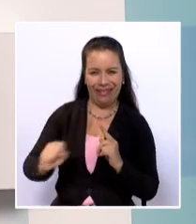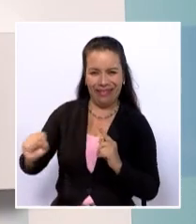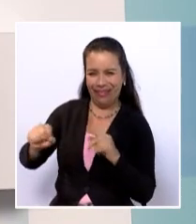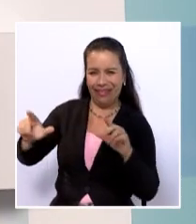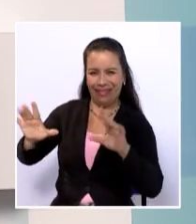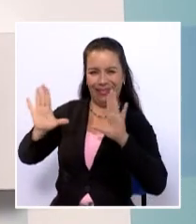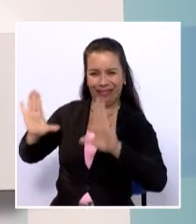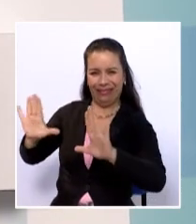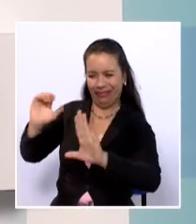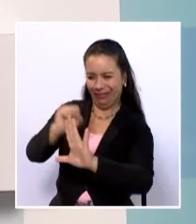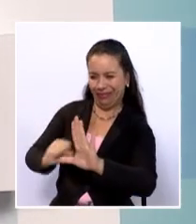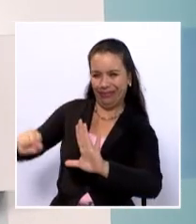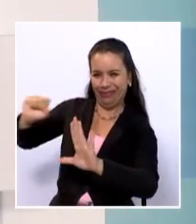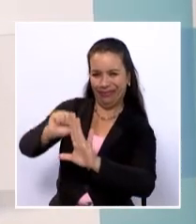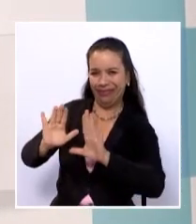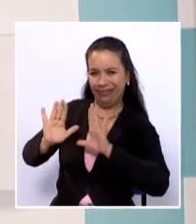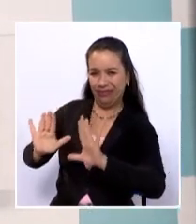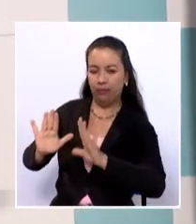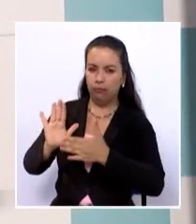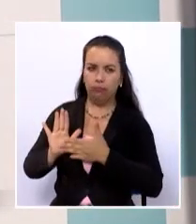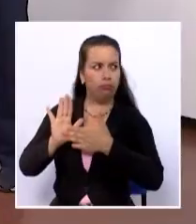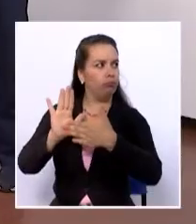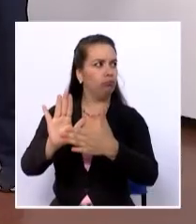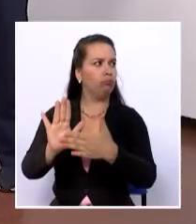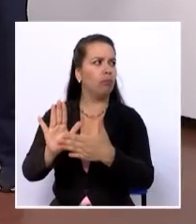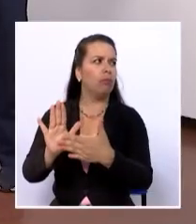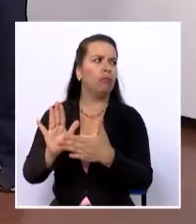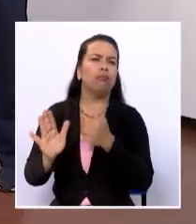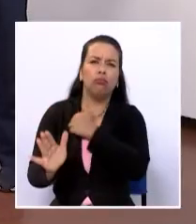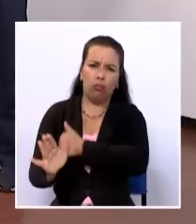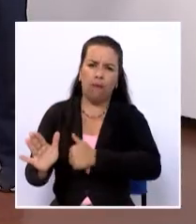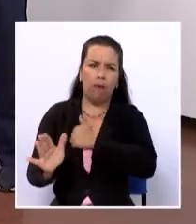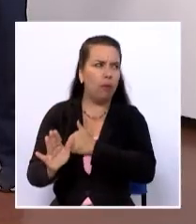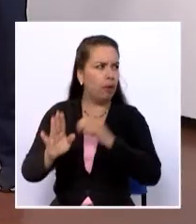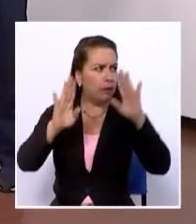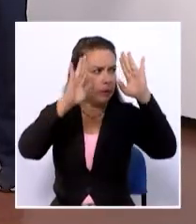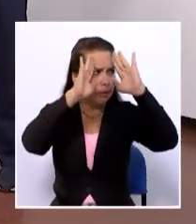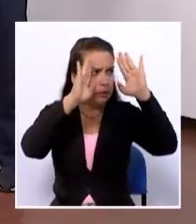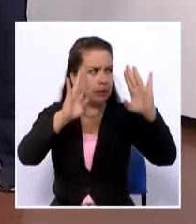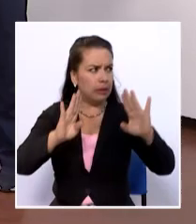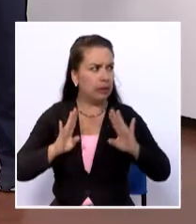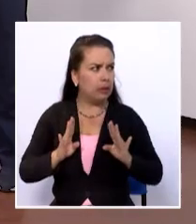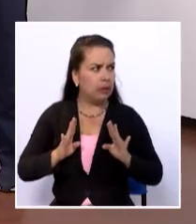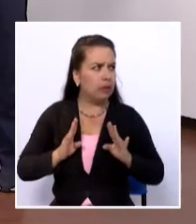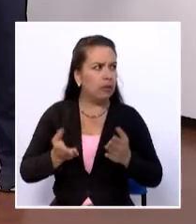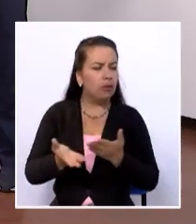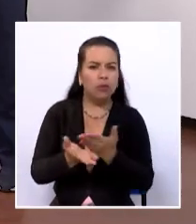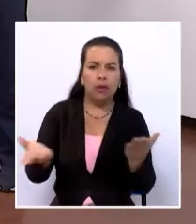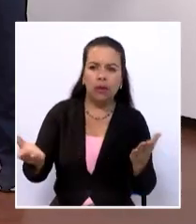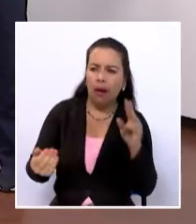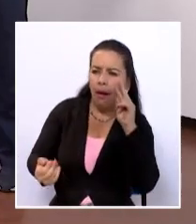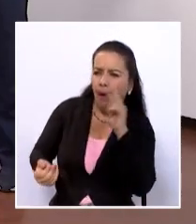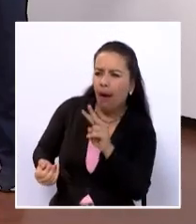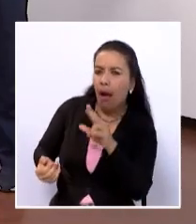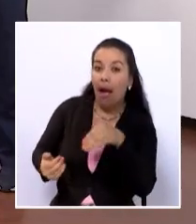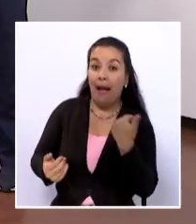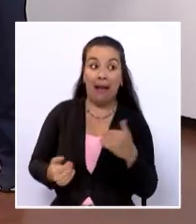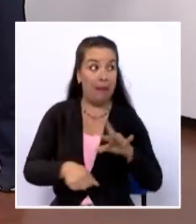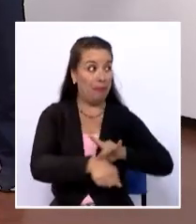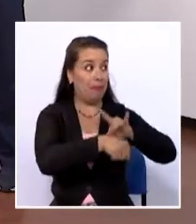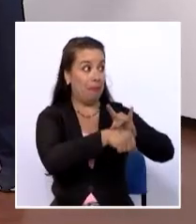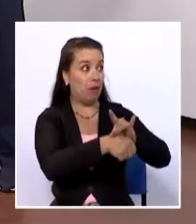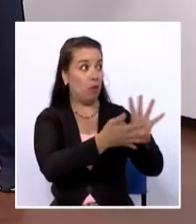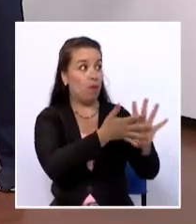aparato que trajimos hoy y queremos que estén queremos que estén muy pendientes para que vean cómo se ve una rodilla el doctor nos va a explicar